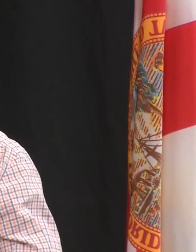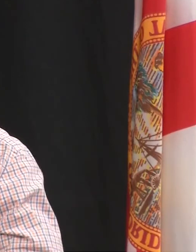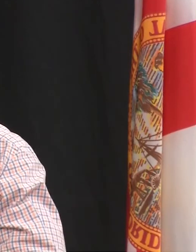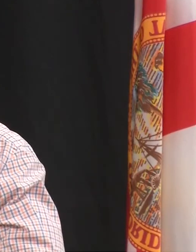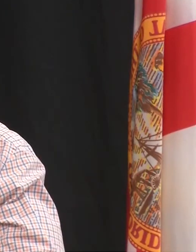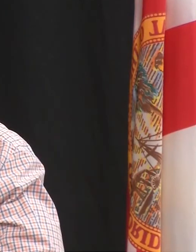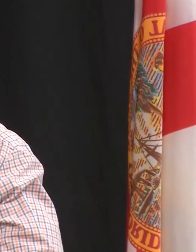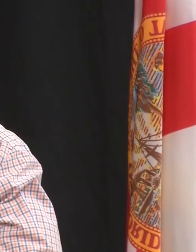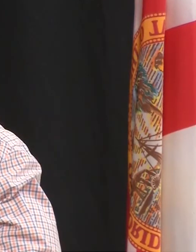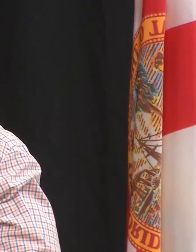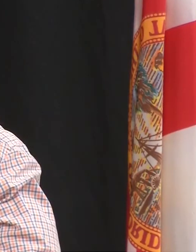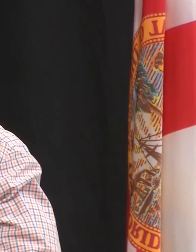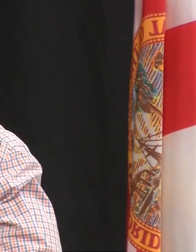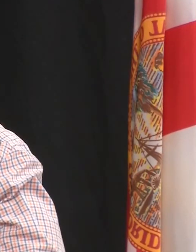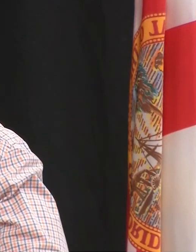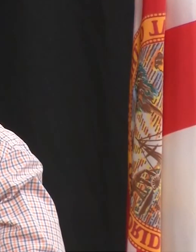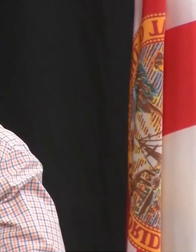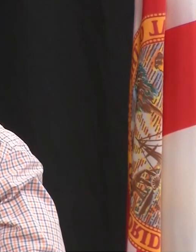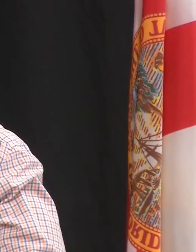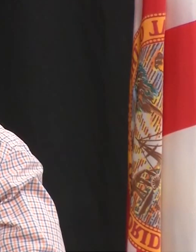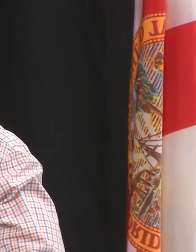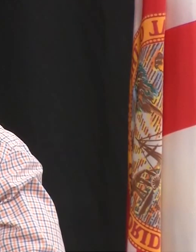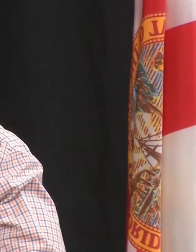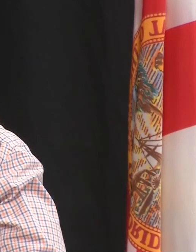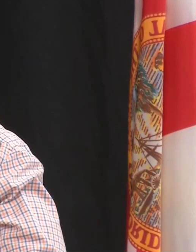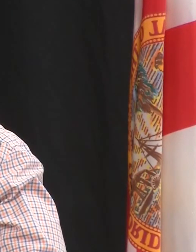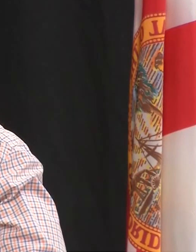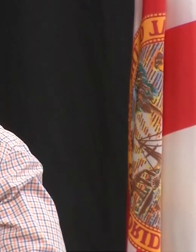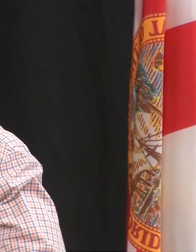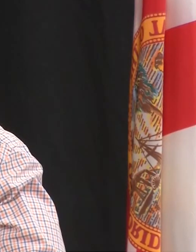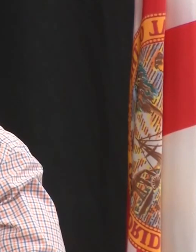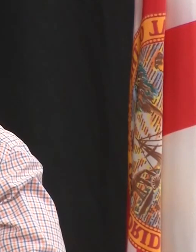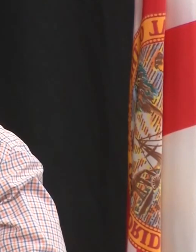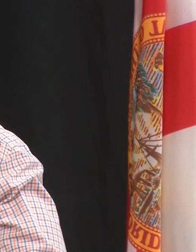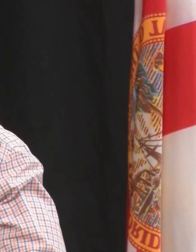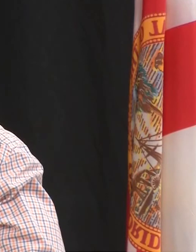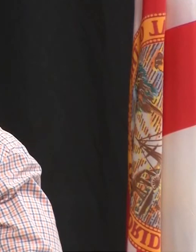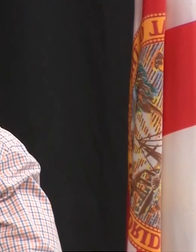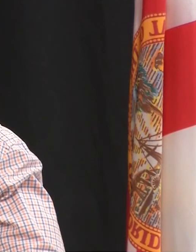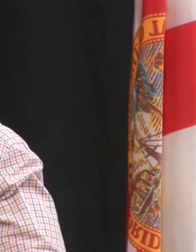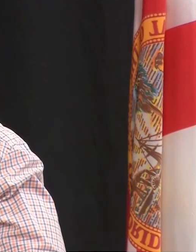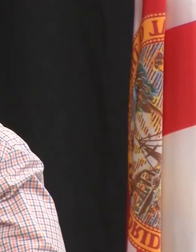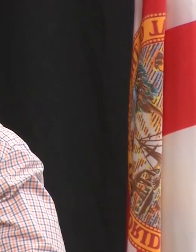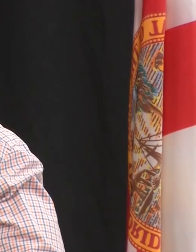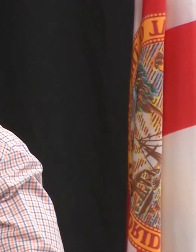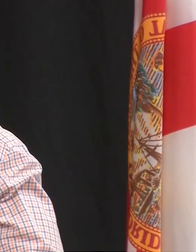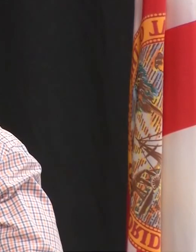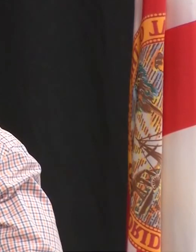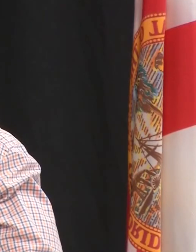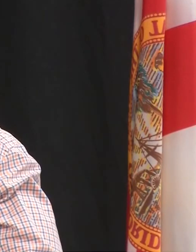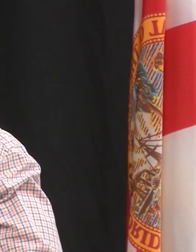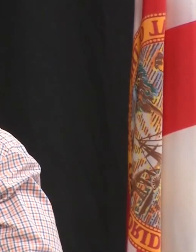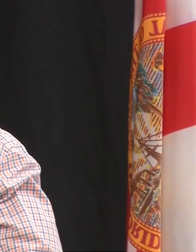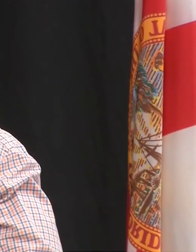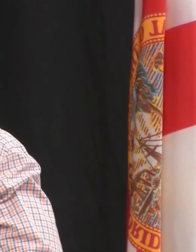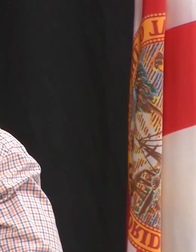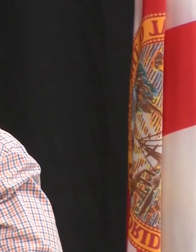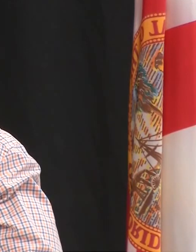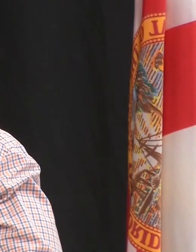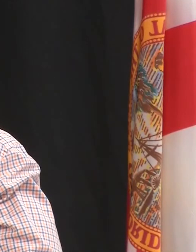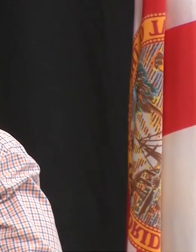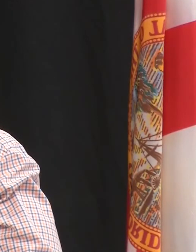personal médico y sanitario, personal de transporte público. Para obtener información